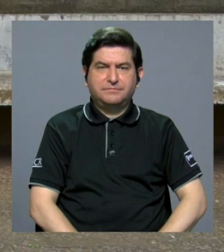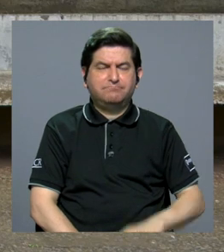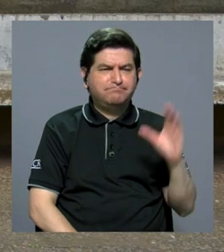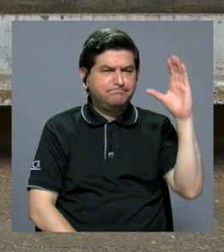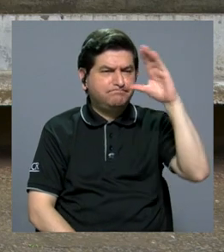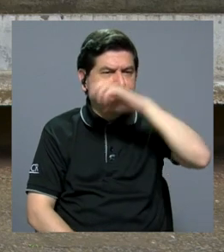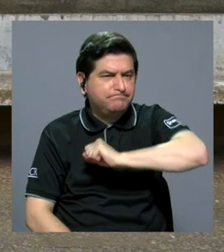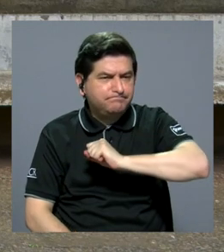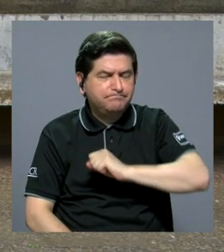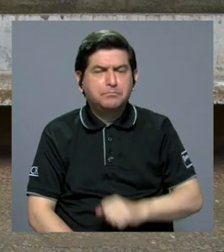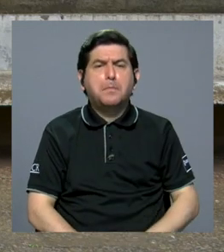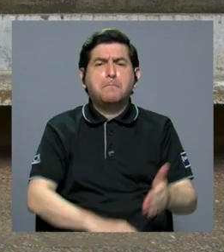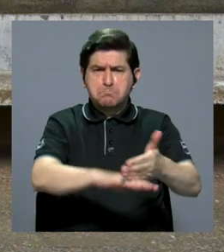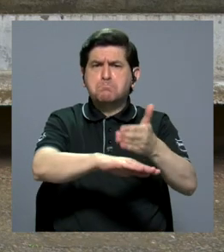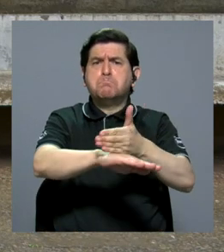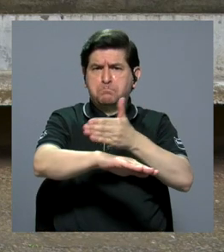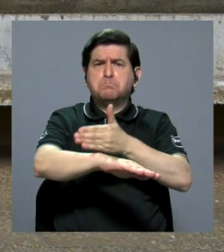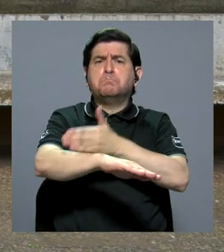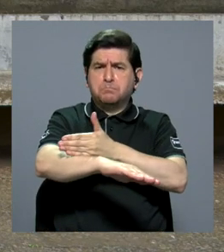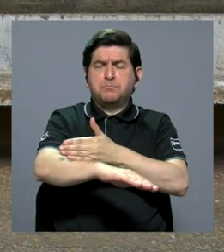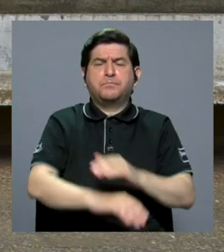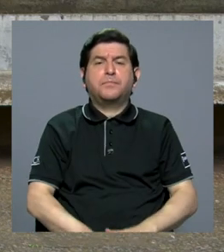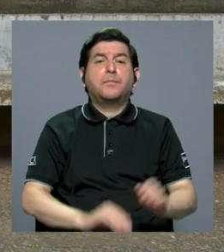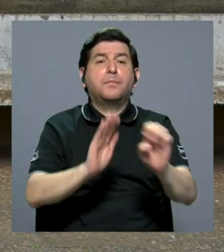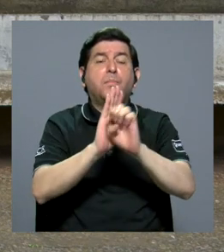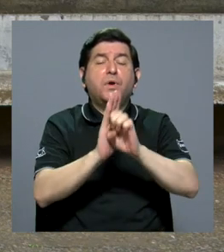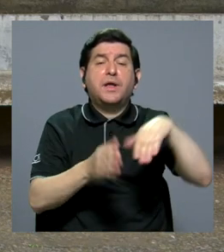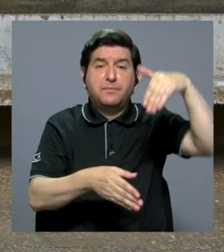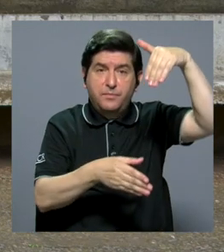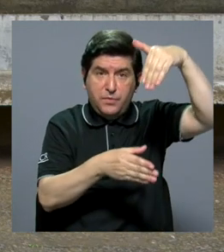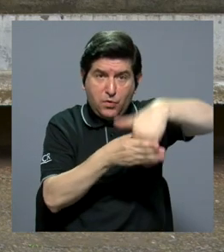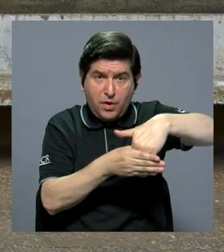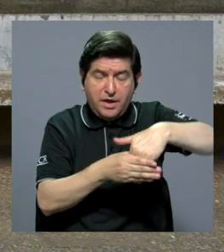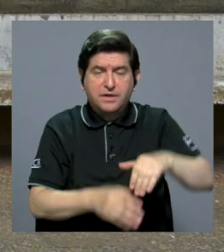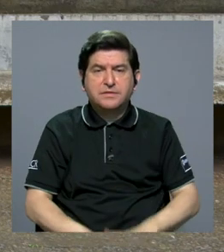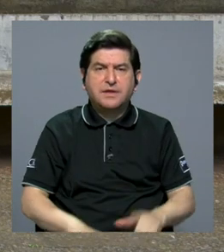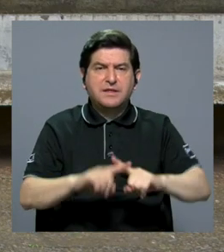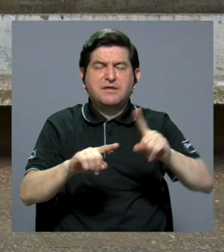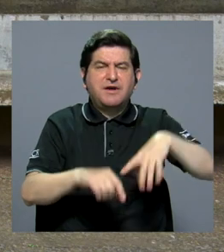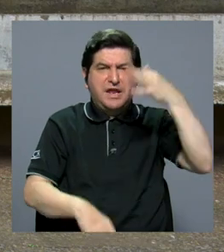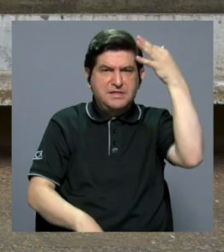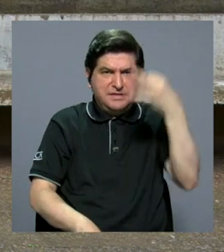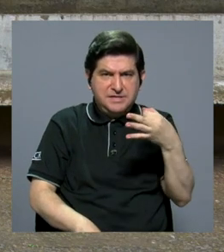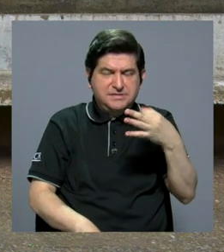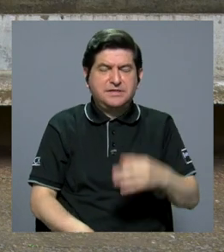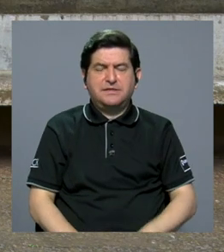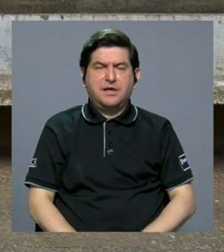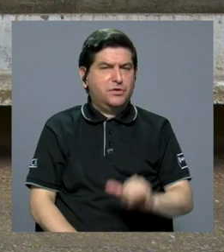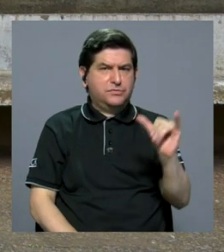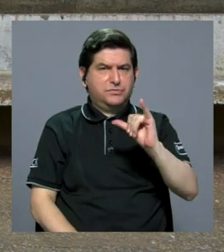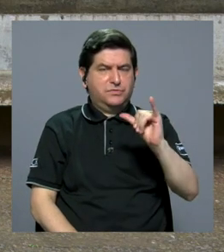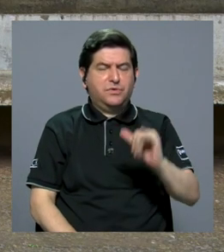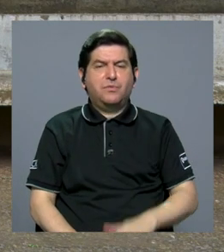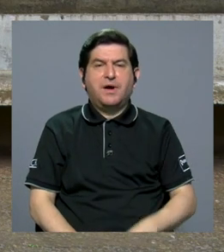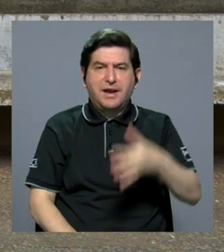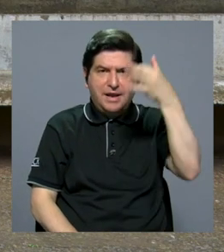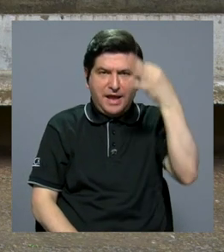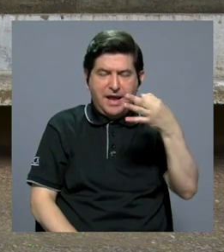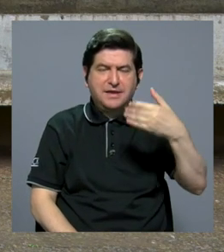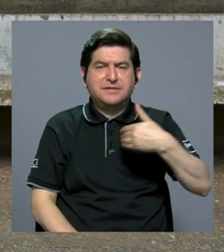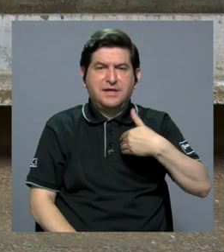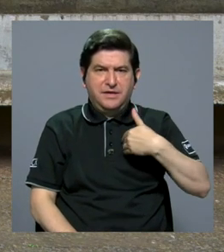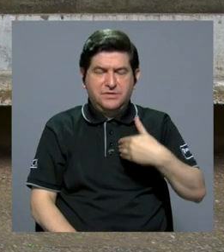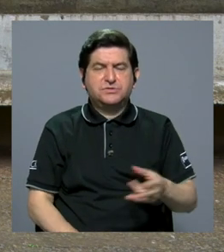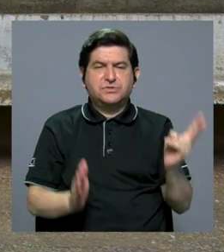2019, vemos ciertas mejoras, como por ejemplo la introducción de ciertos criterios distintos a los